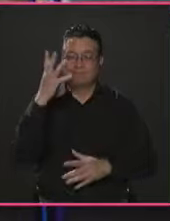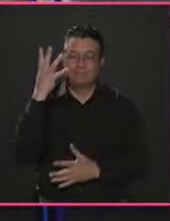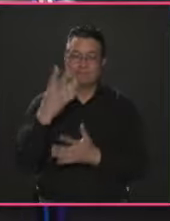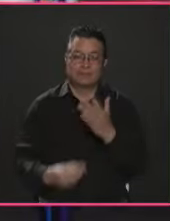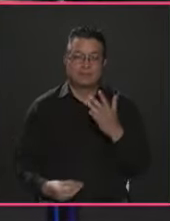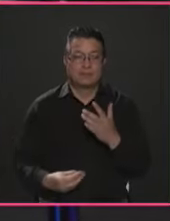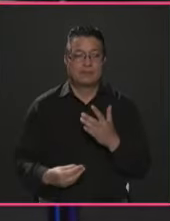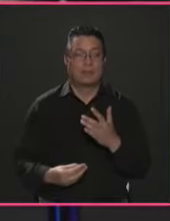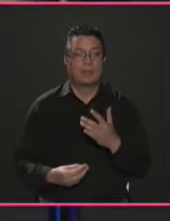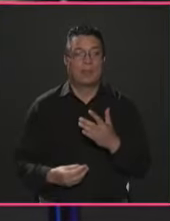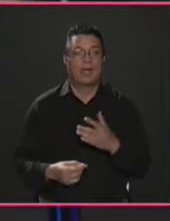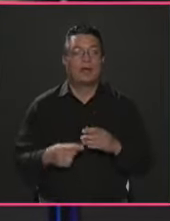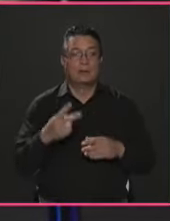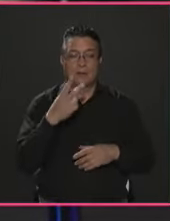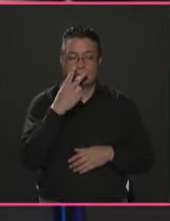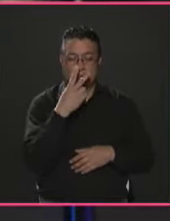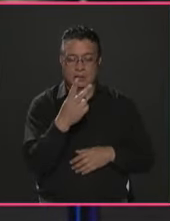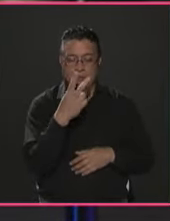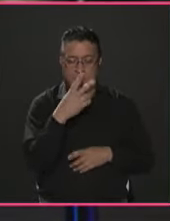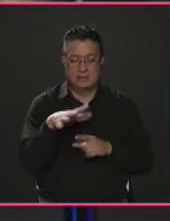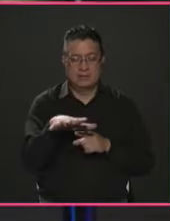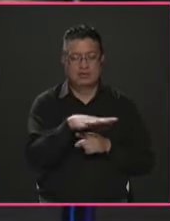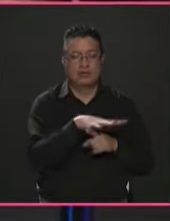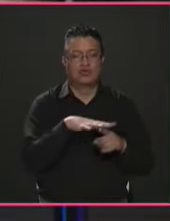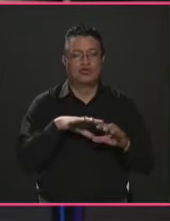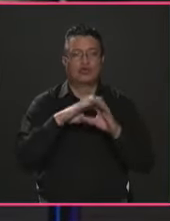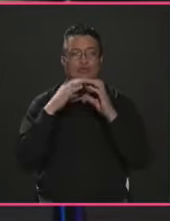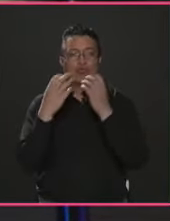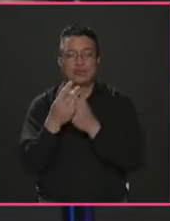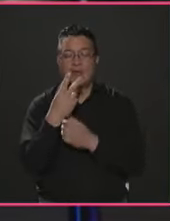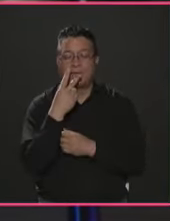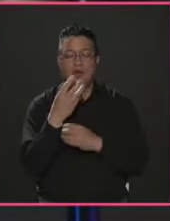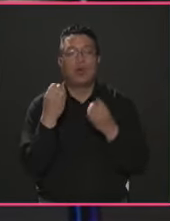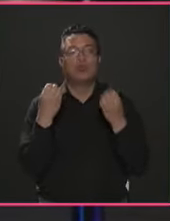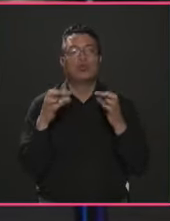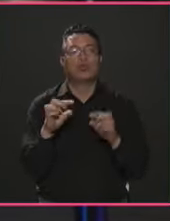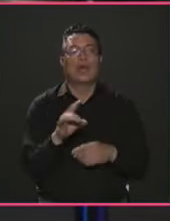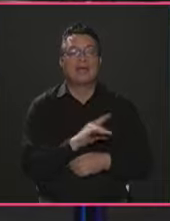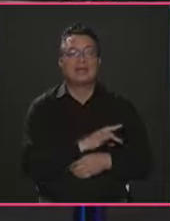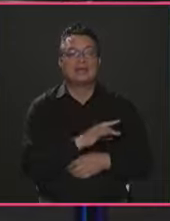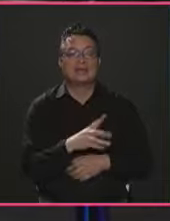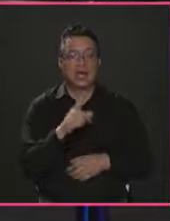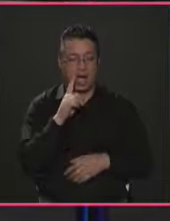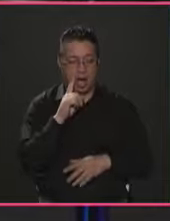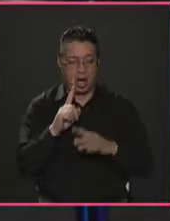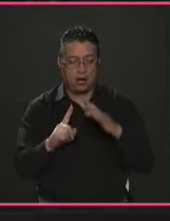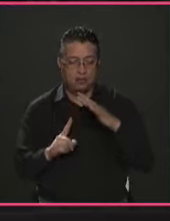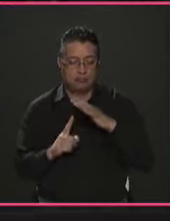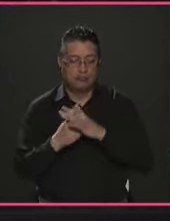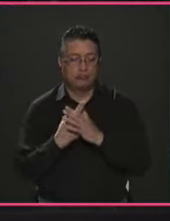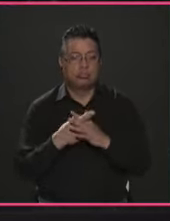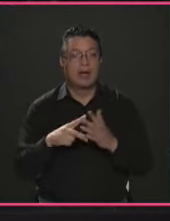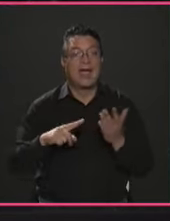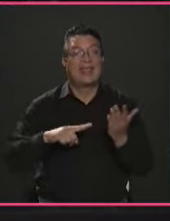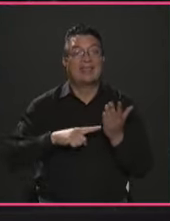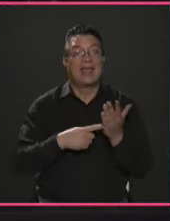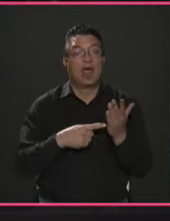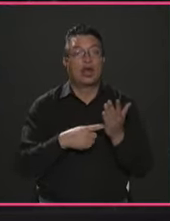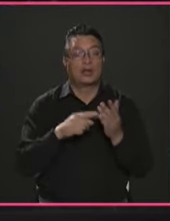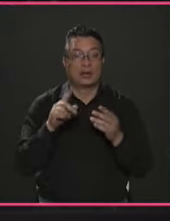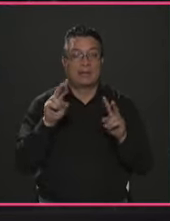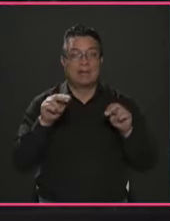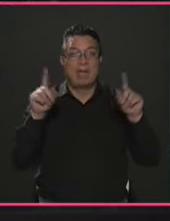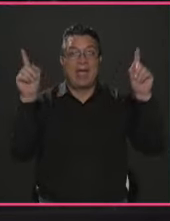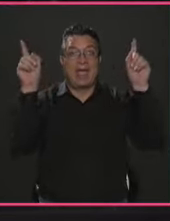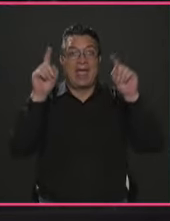entonces miremos el contexto global para ver la oportunidad de chile tenemos una disrupción tecnológica en el ámbito de la